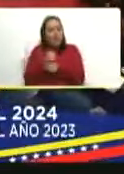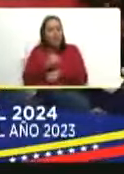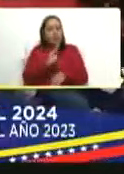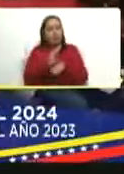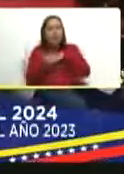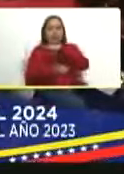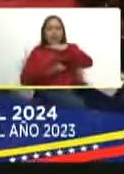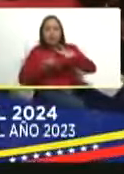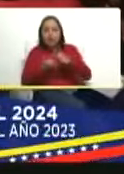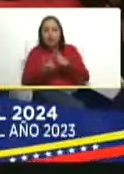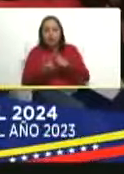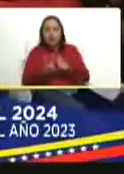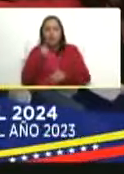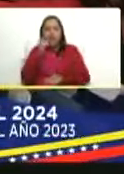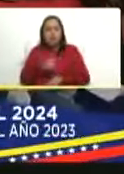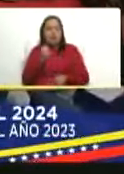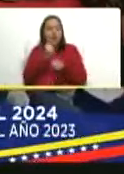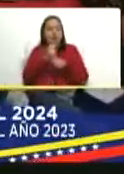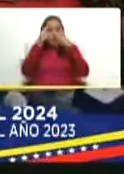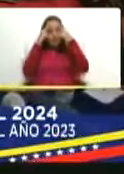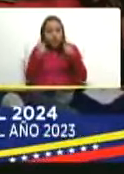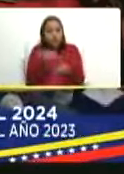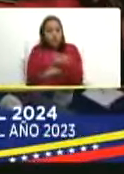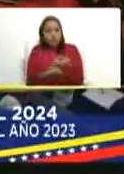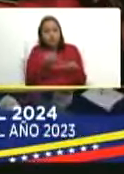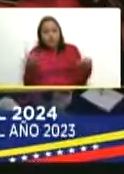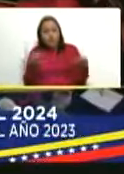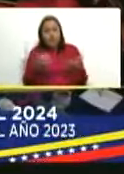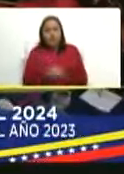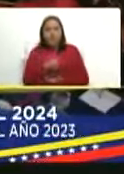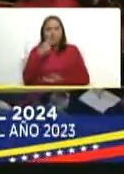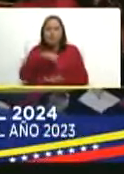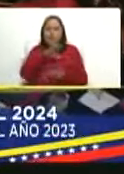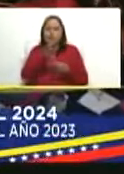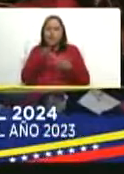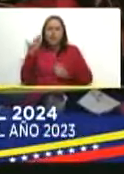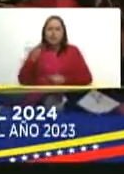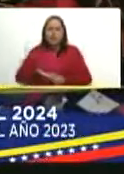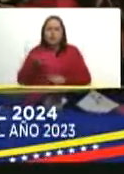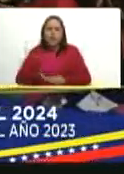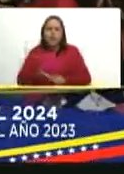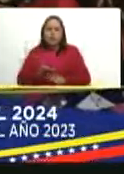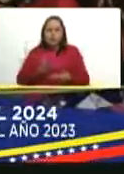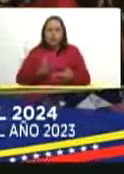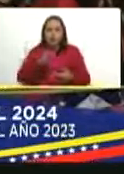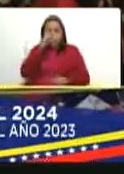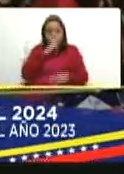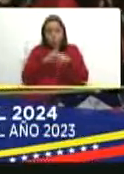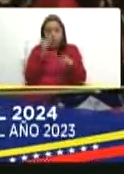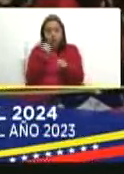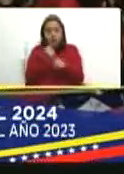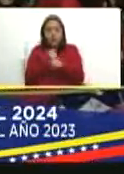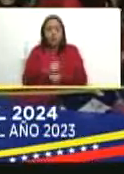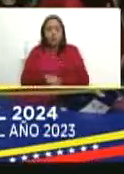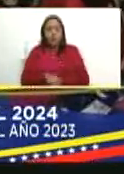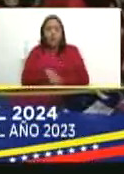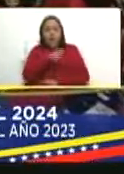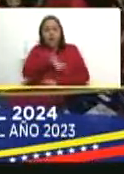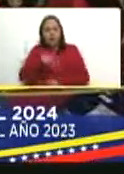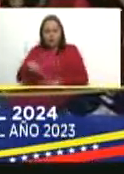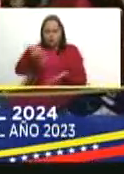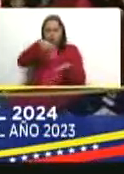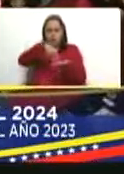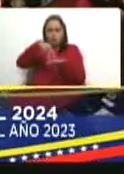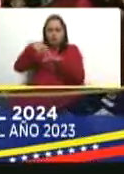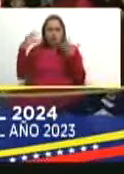instituciones, mantener el ejercicio profesional, ser creíble, es una característica fundamental. A esta hora aplauden de pie al presidente Nicolás